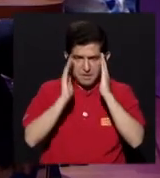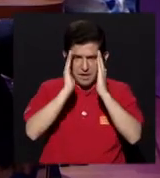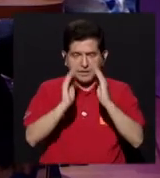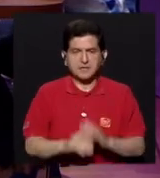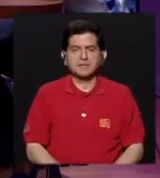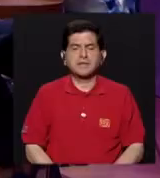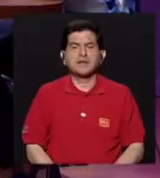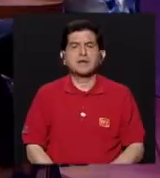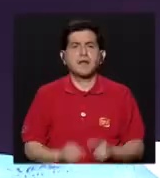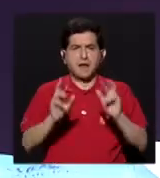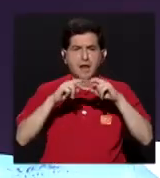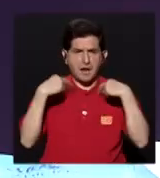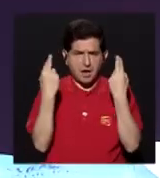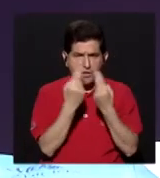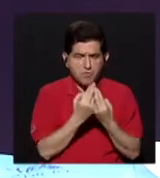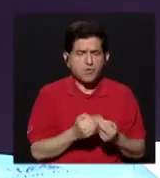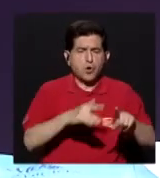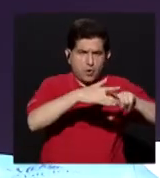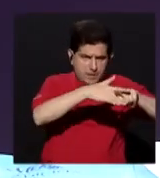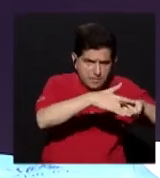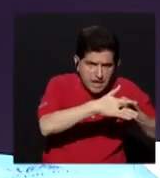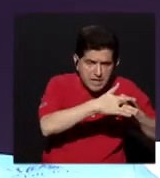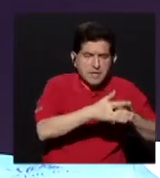también sirven como sesiones de inducción